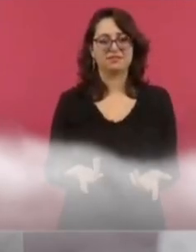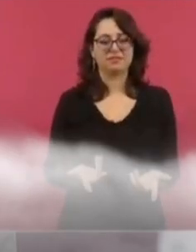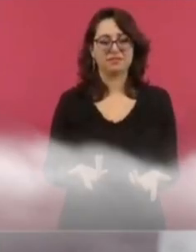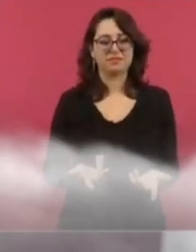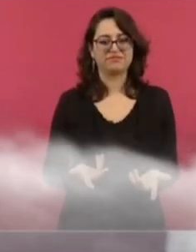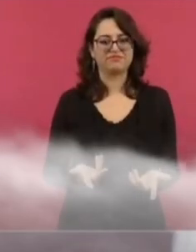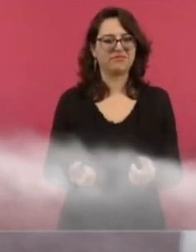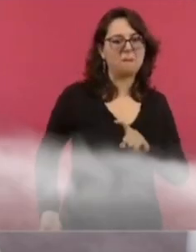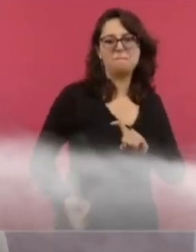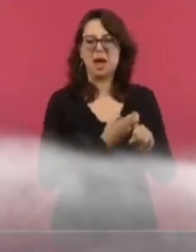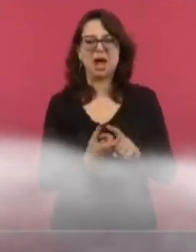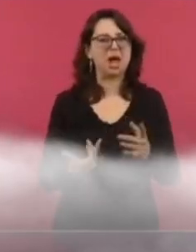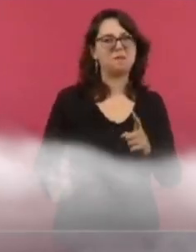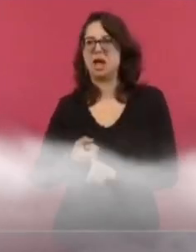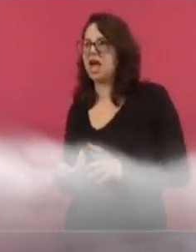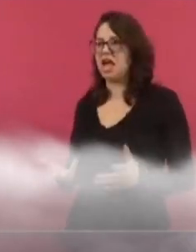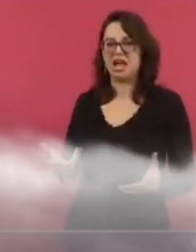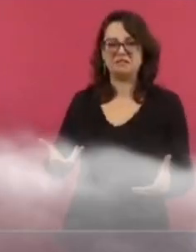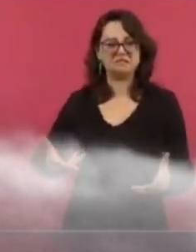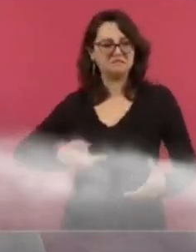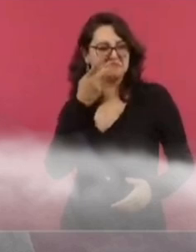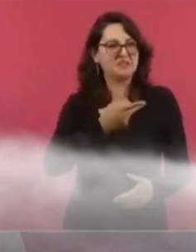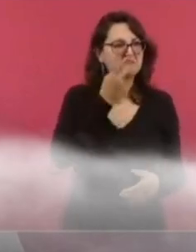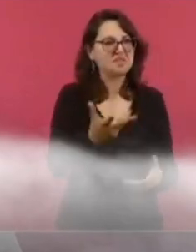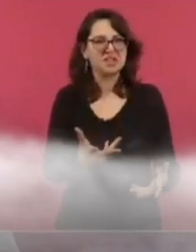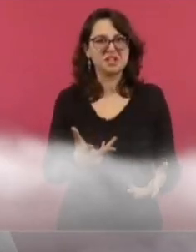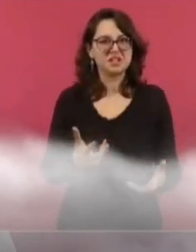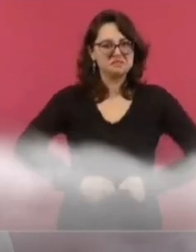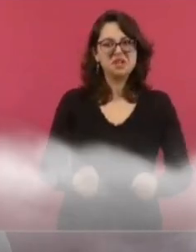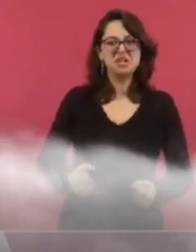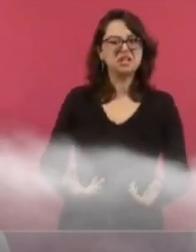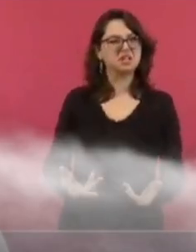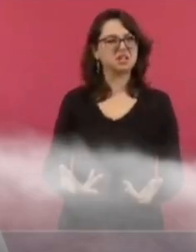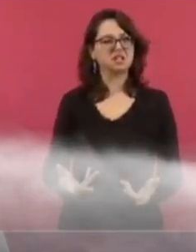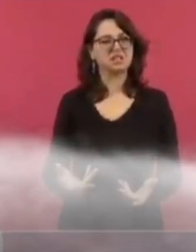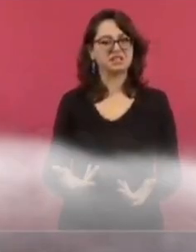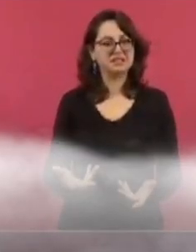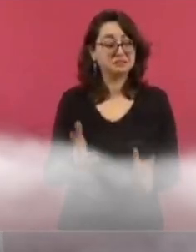que mienta madre o que habla así